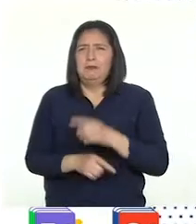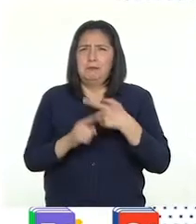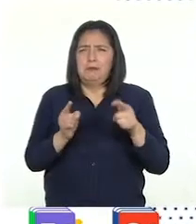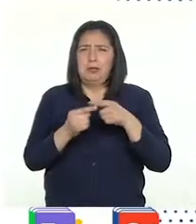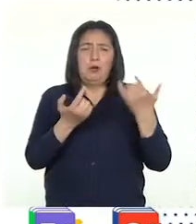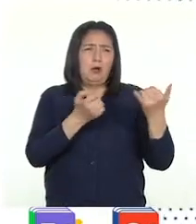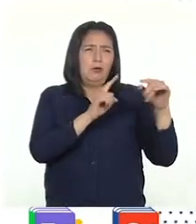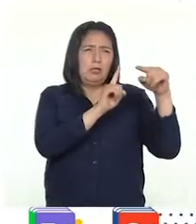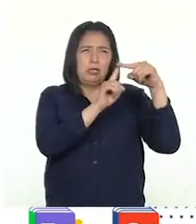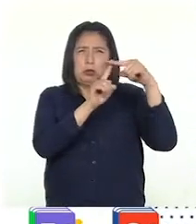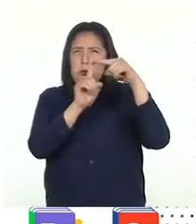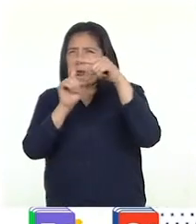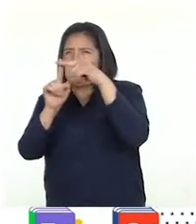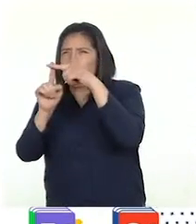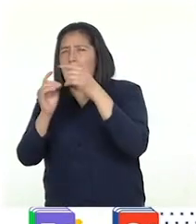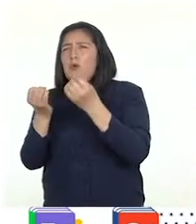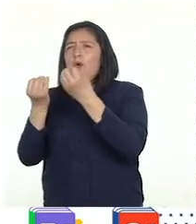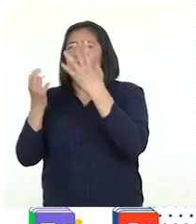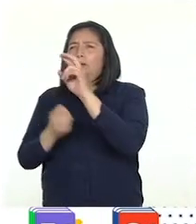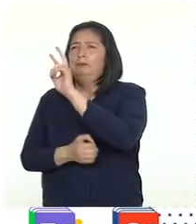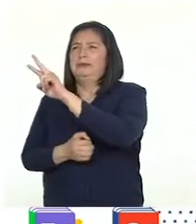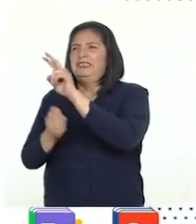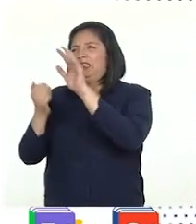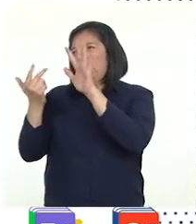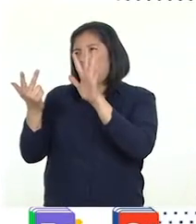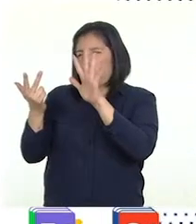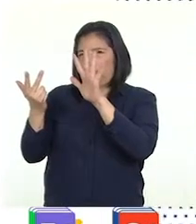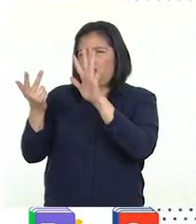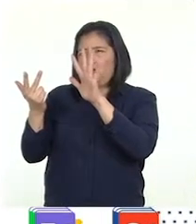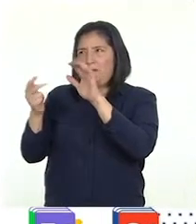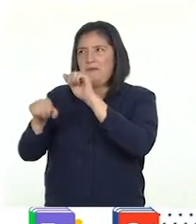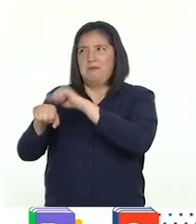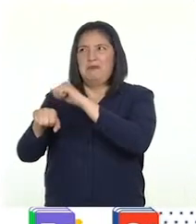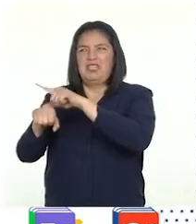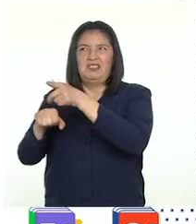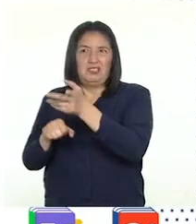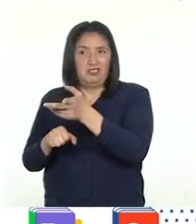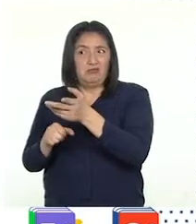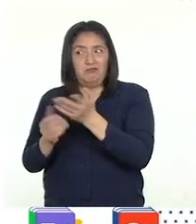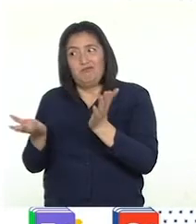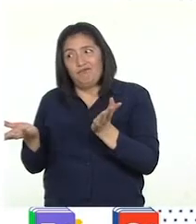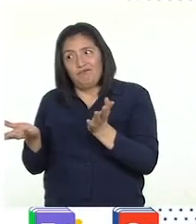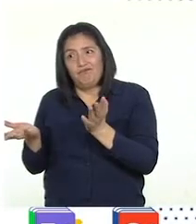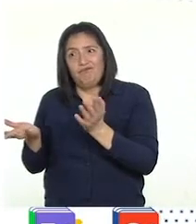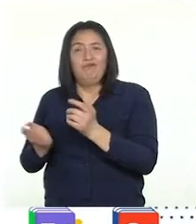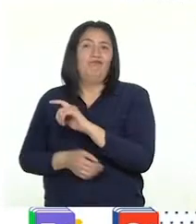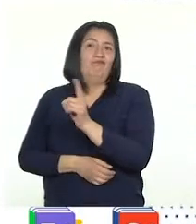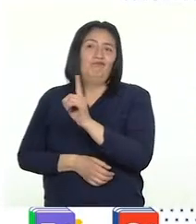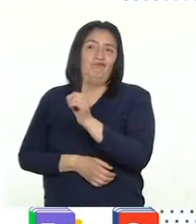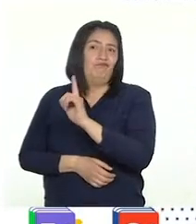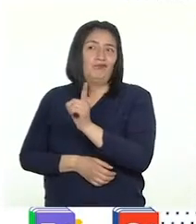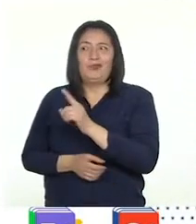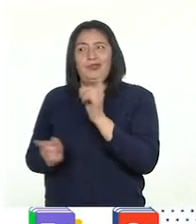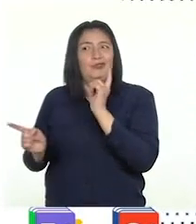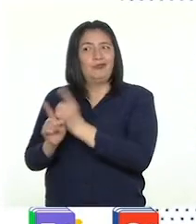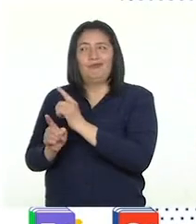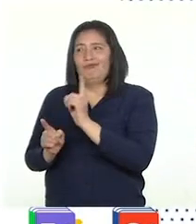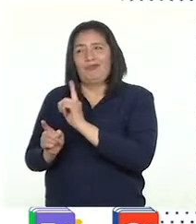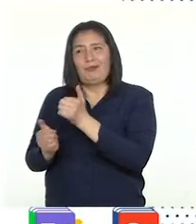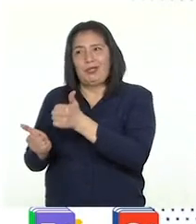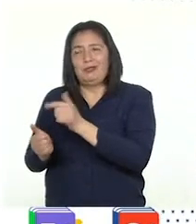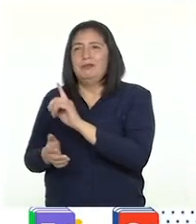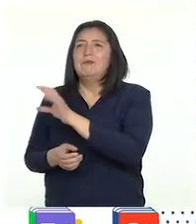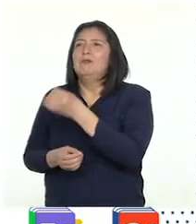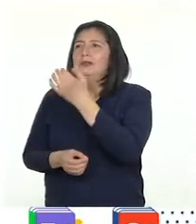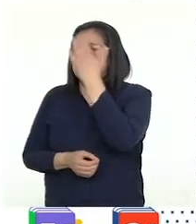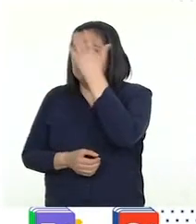Pero en este caso, la suma total sería de 28 piedritas. Por lo tanto, no es correcta,